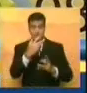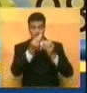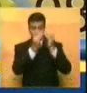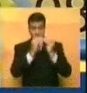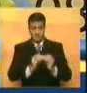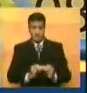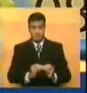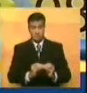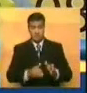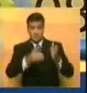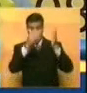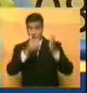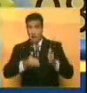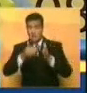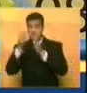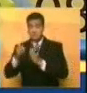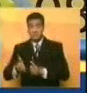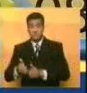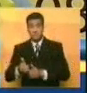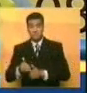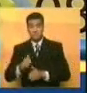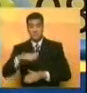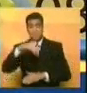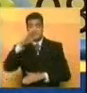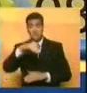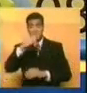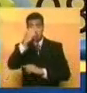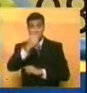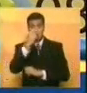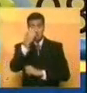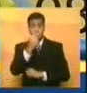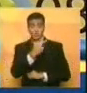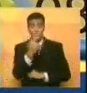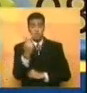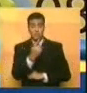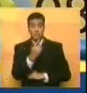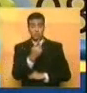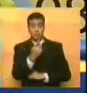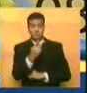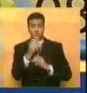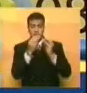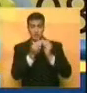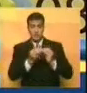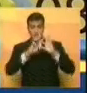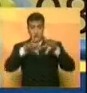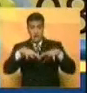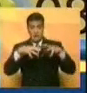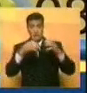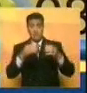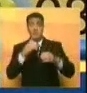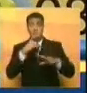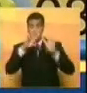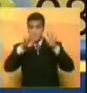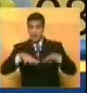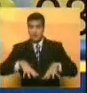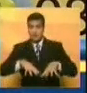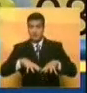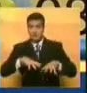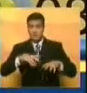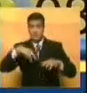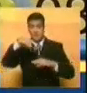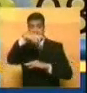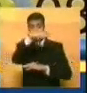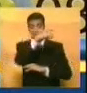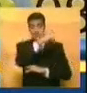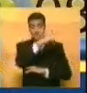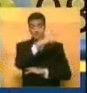del ascensor, pintura y rodapié de todo el edificio, reparación de las rejas y escaleras, remodelación de la